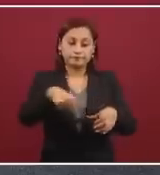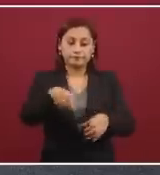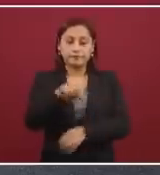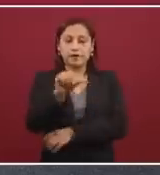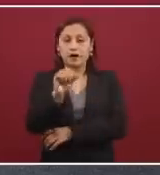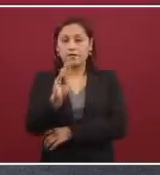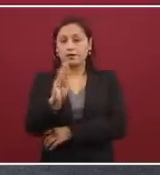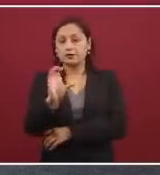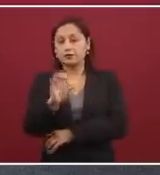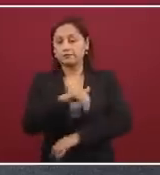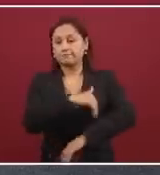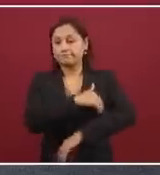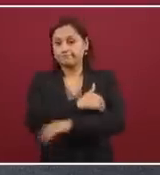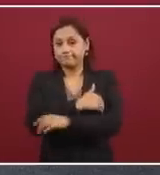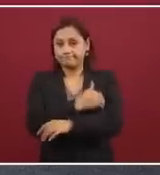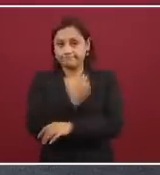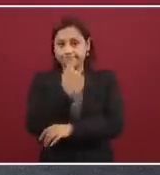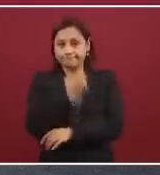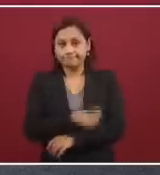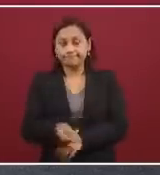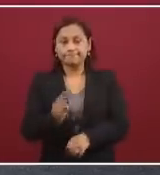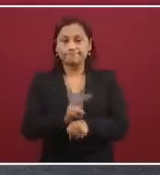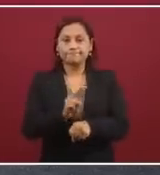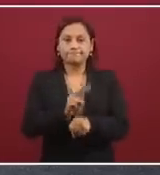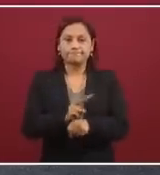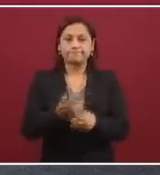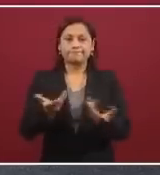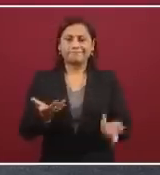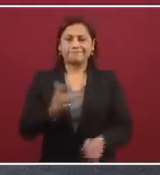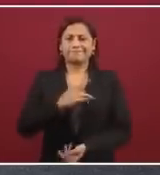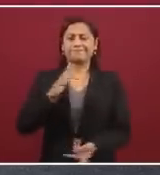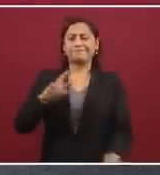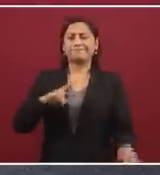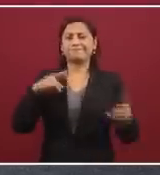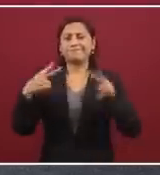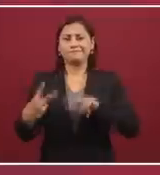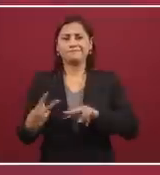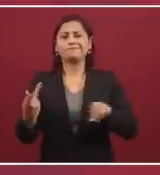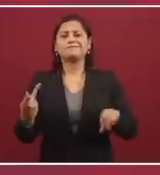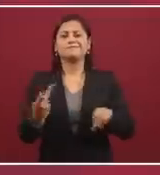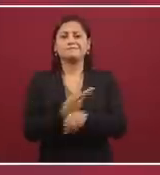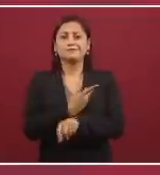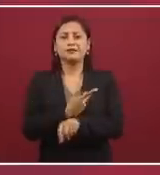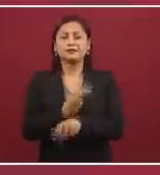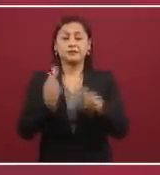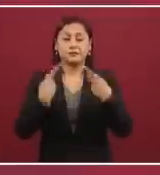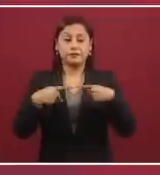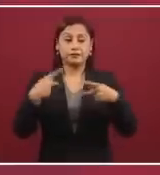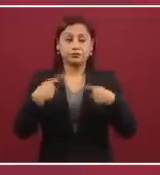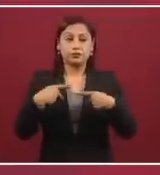entonces es como el mundo al revés los que defienden los derechos humanos